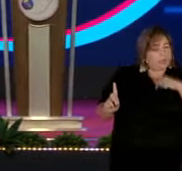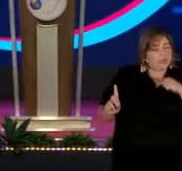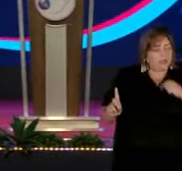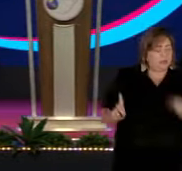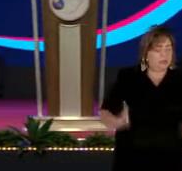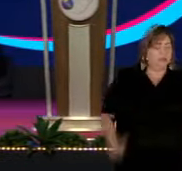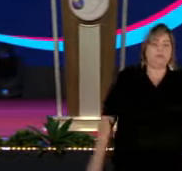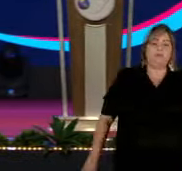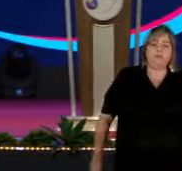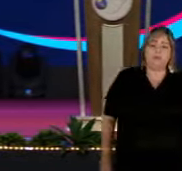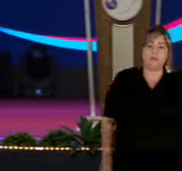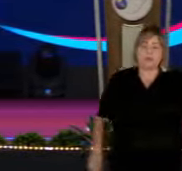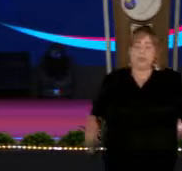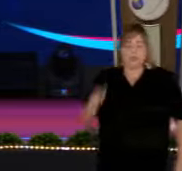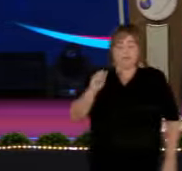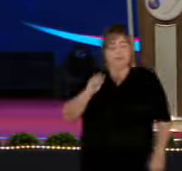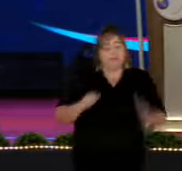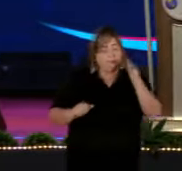Mentira.